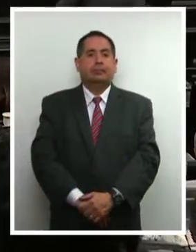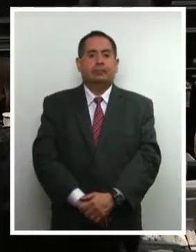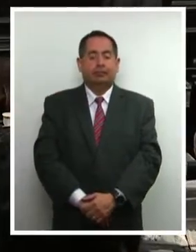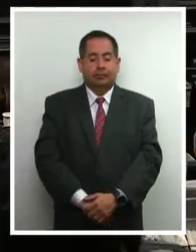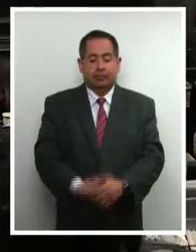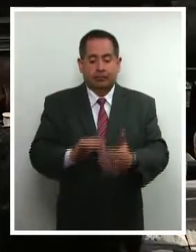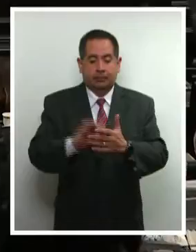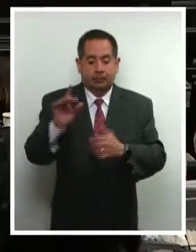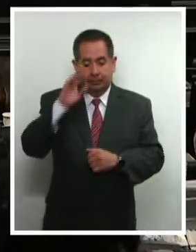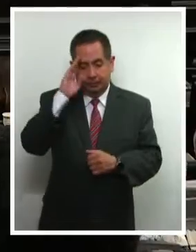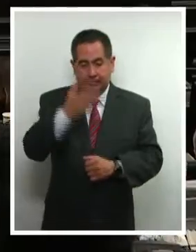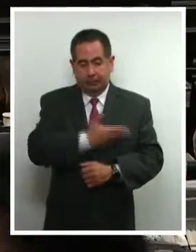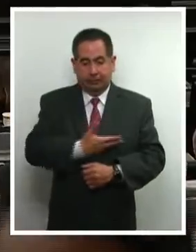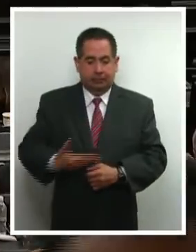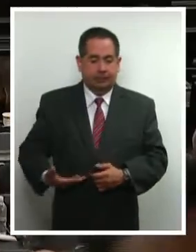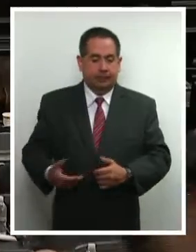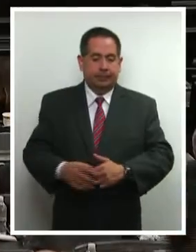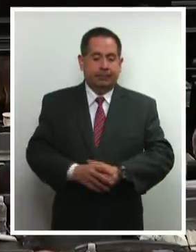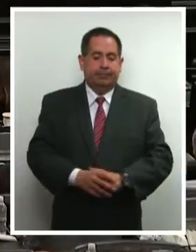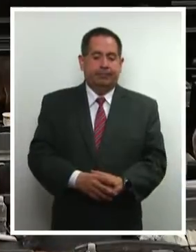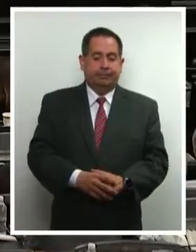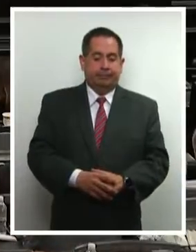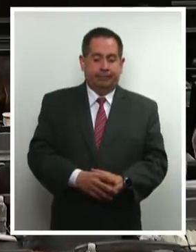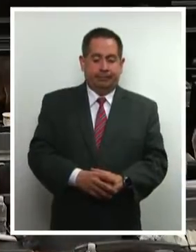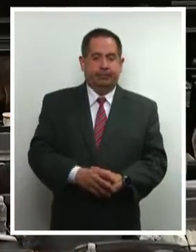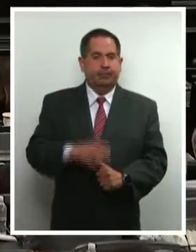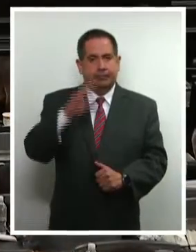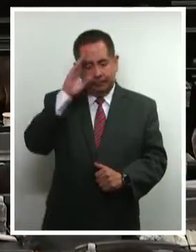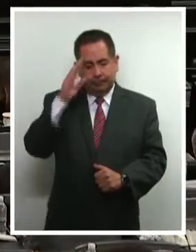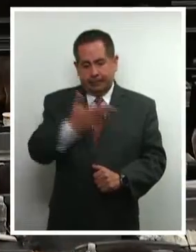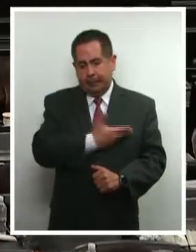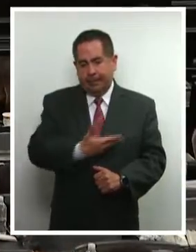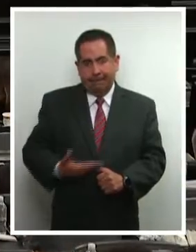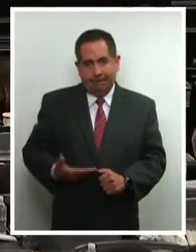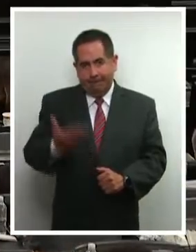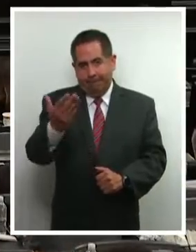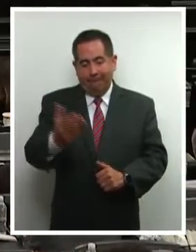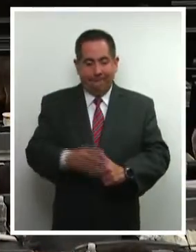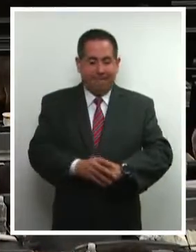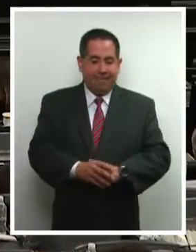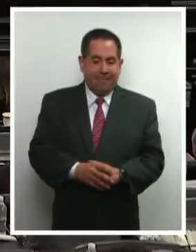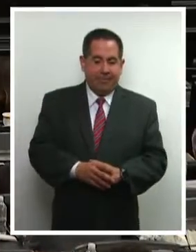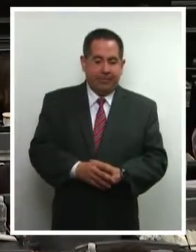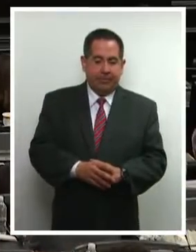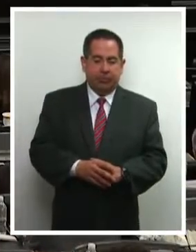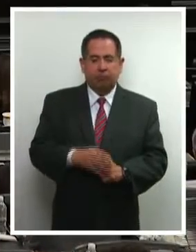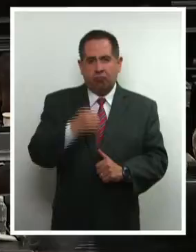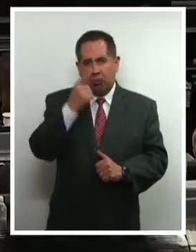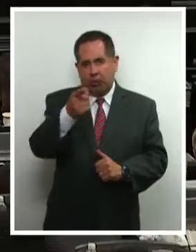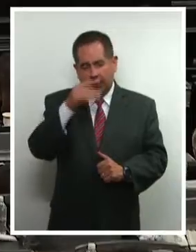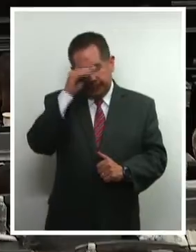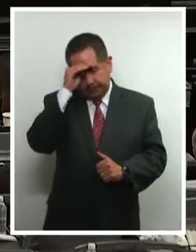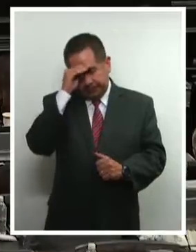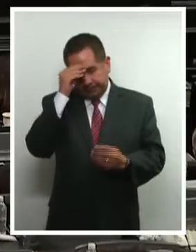Gracias, señor presidente. Señor presidente, quiero hacerle una reflexión.